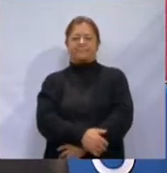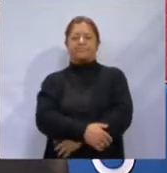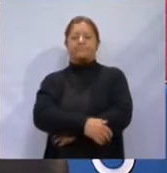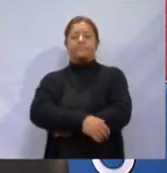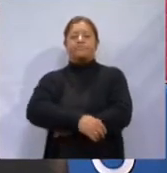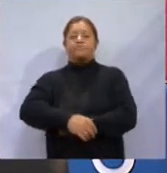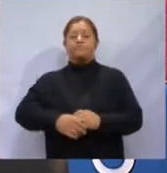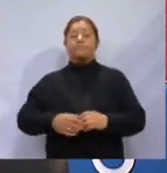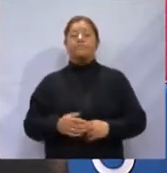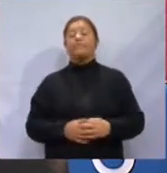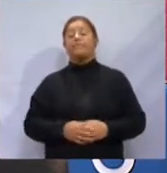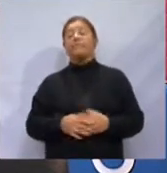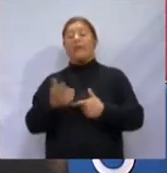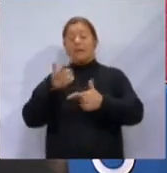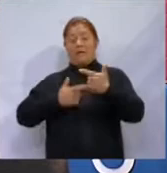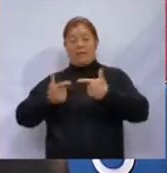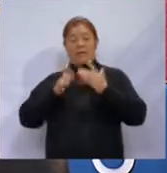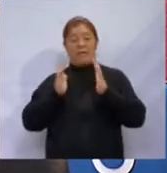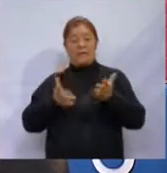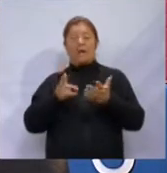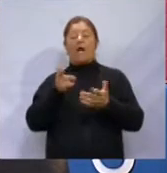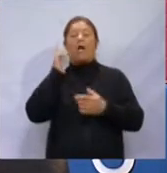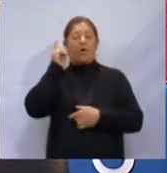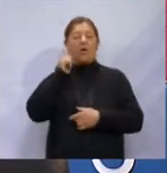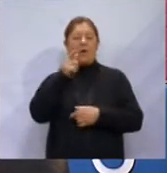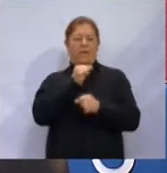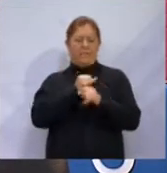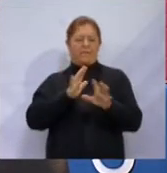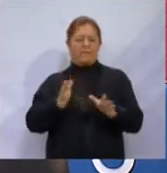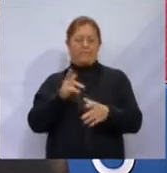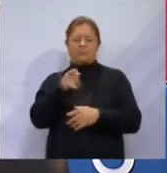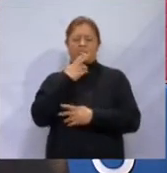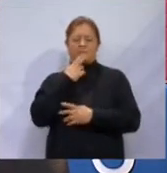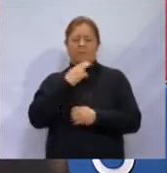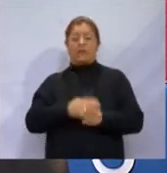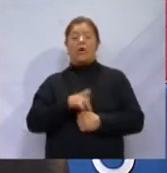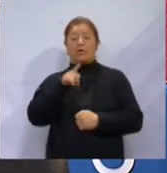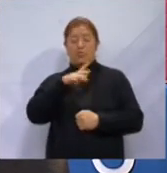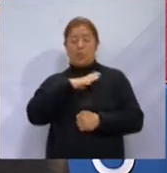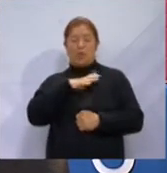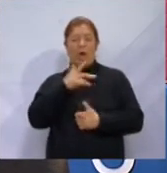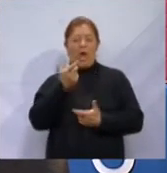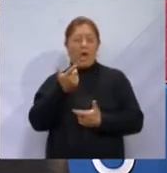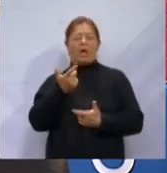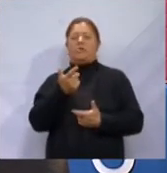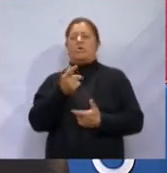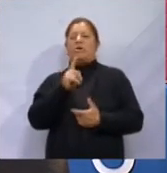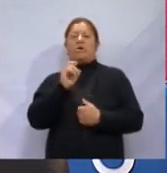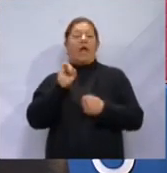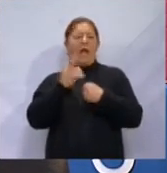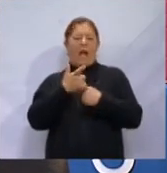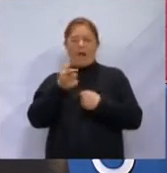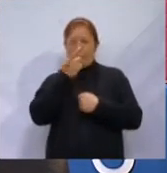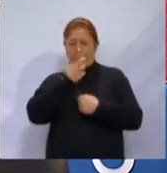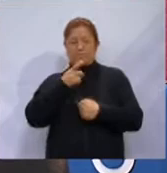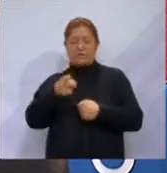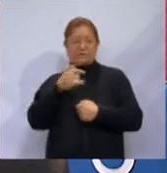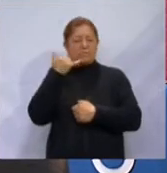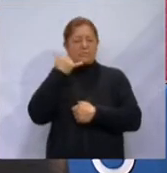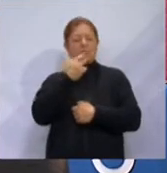De regreso y esperamos que esta información les haya servido mucho. Si ustedes tienen algún comentario, pueden llamarnos